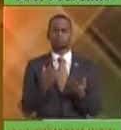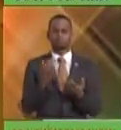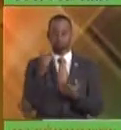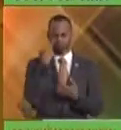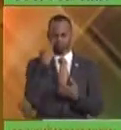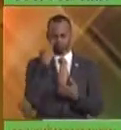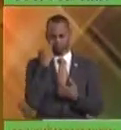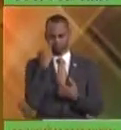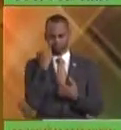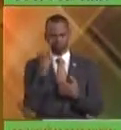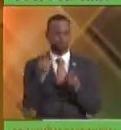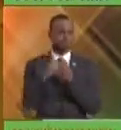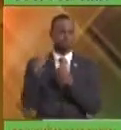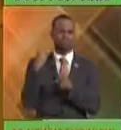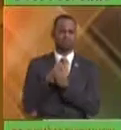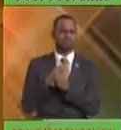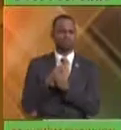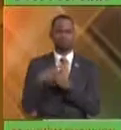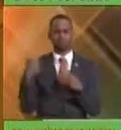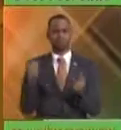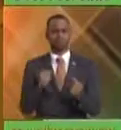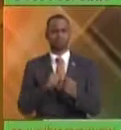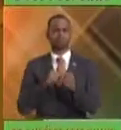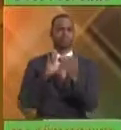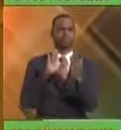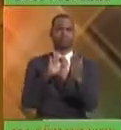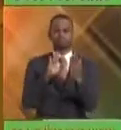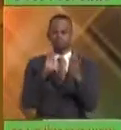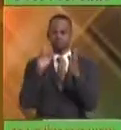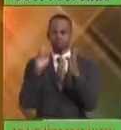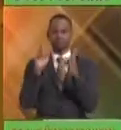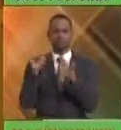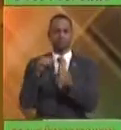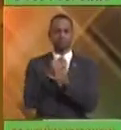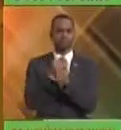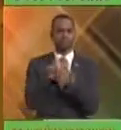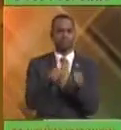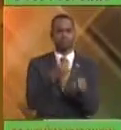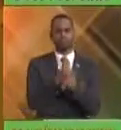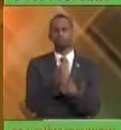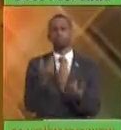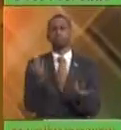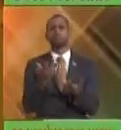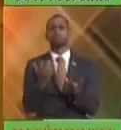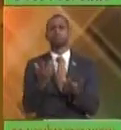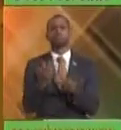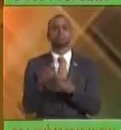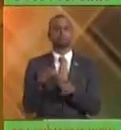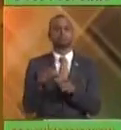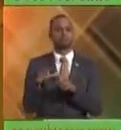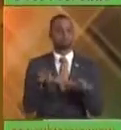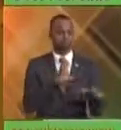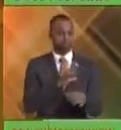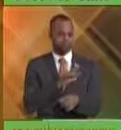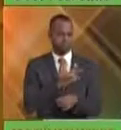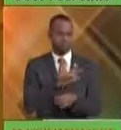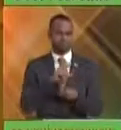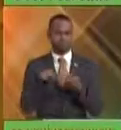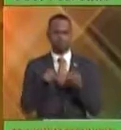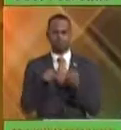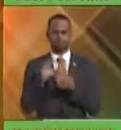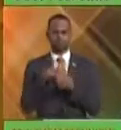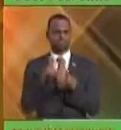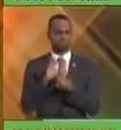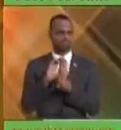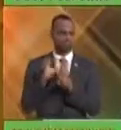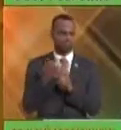mayor dificultad que encuentran las instituciones sean productivas sean de orden cultural